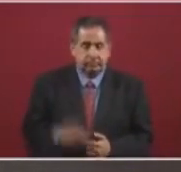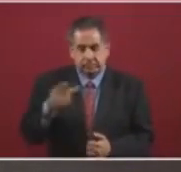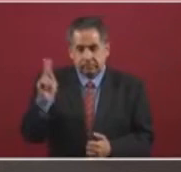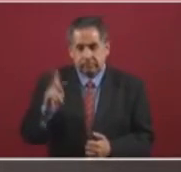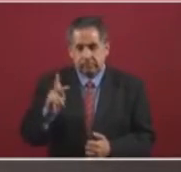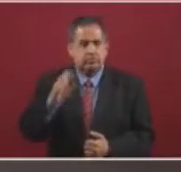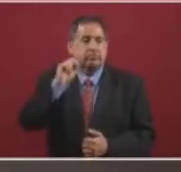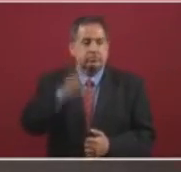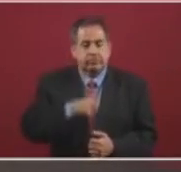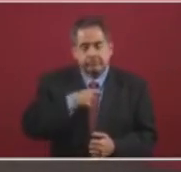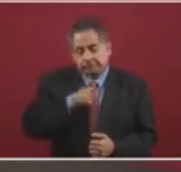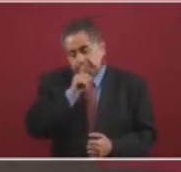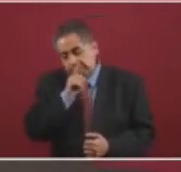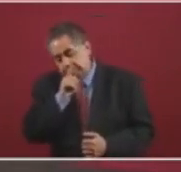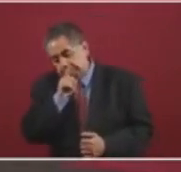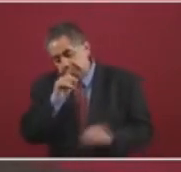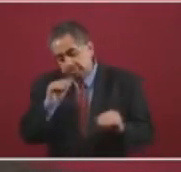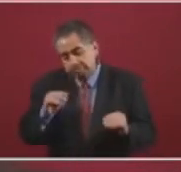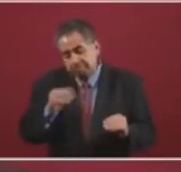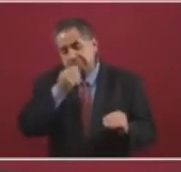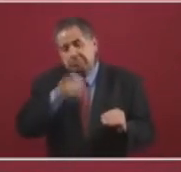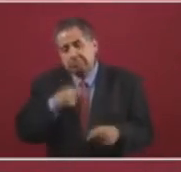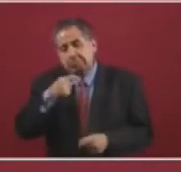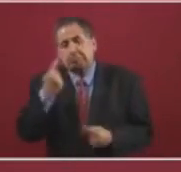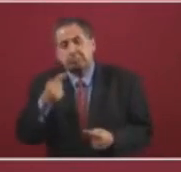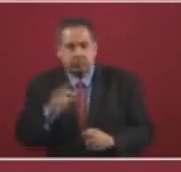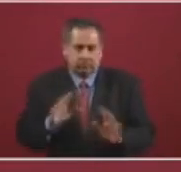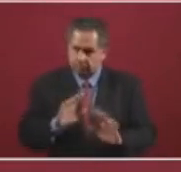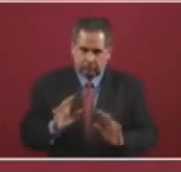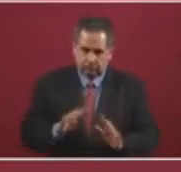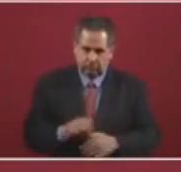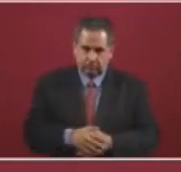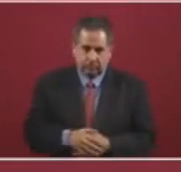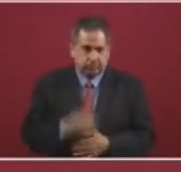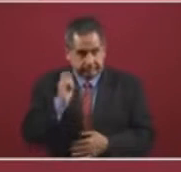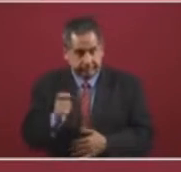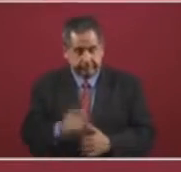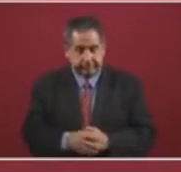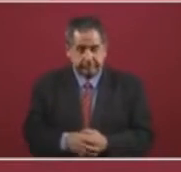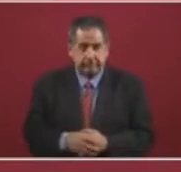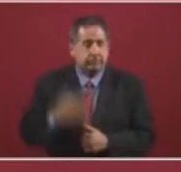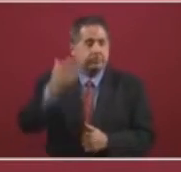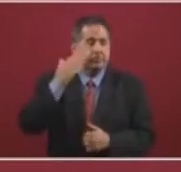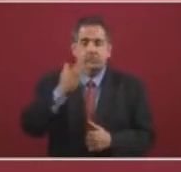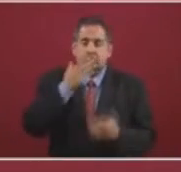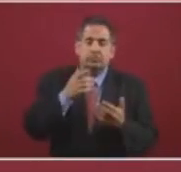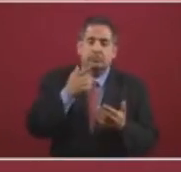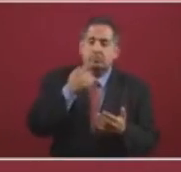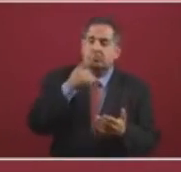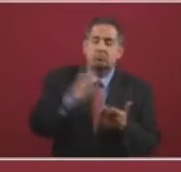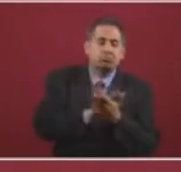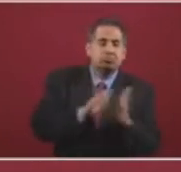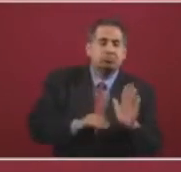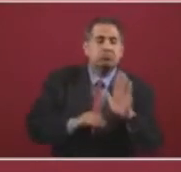sin quedarnos callados, porque también antes se podía dar un amparo,